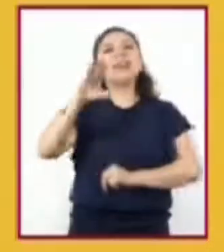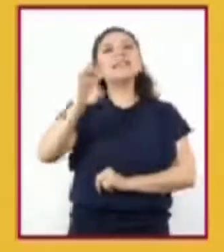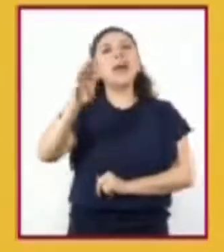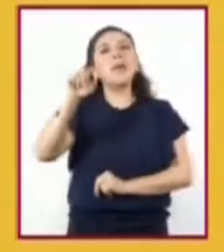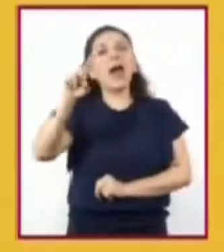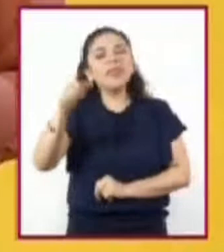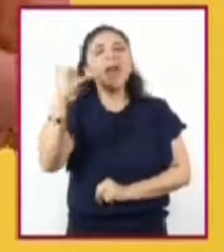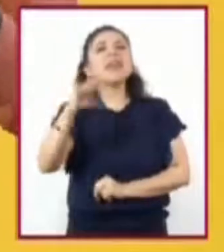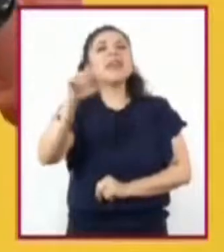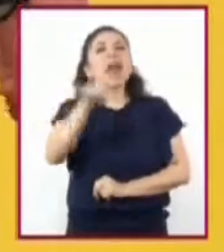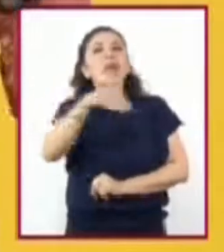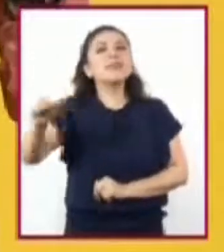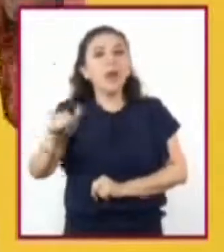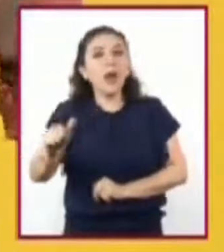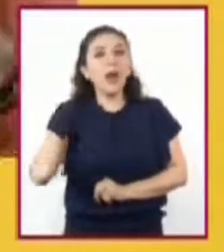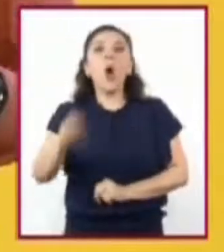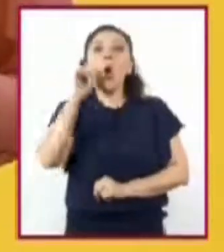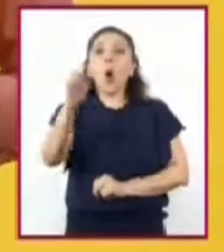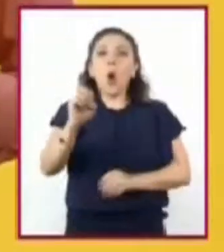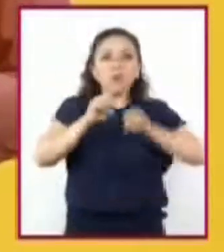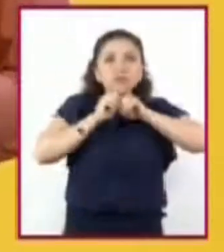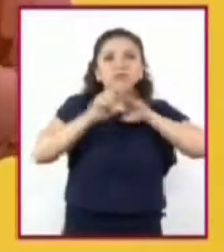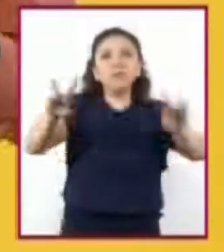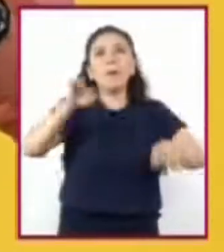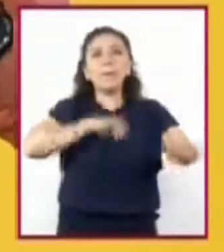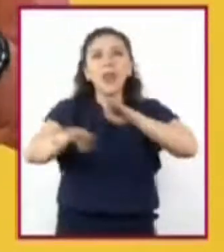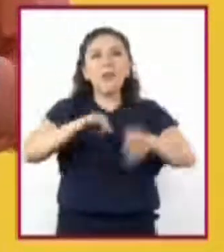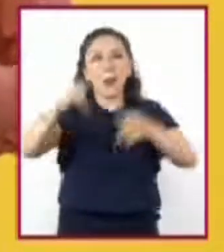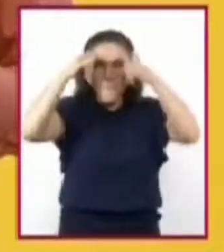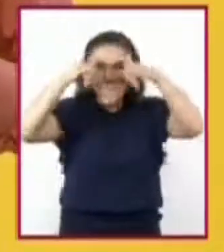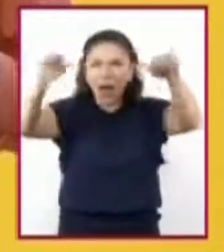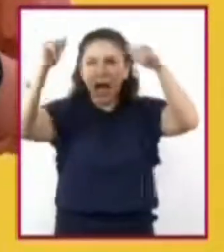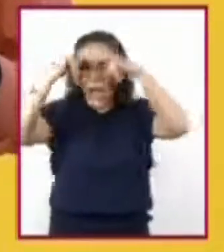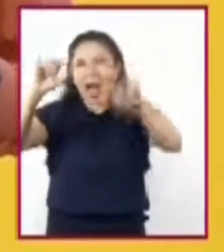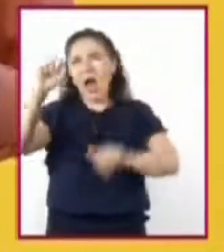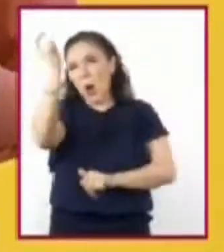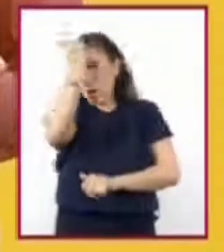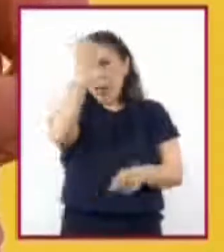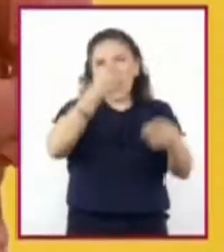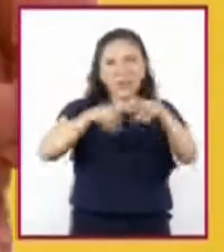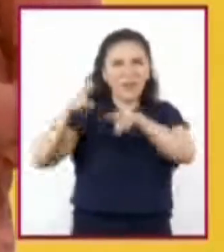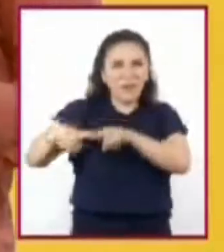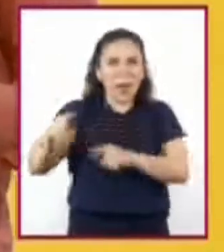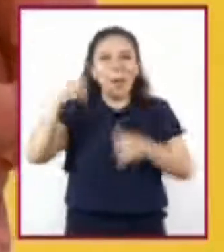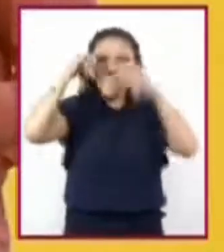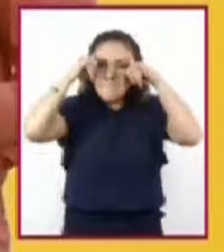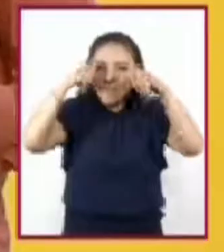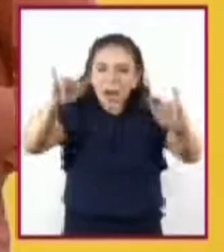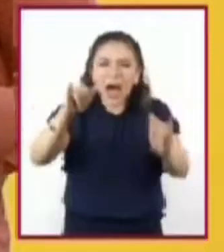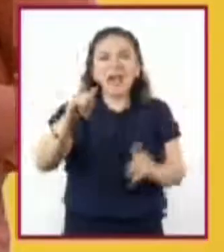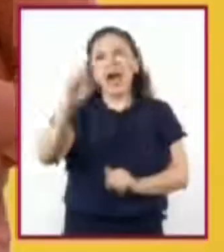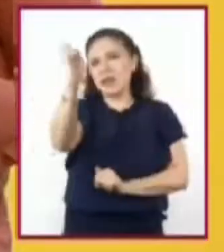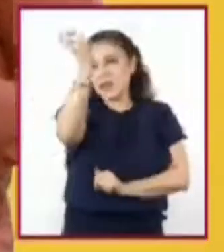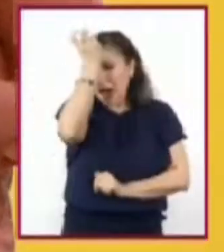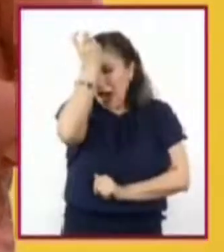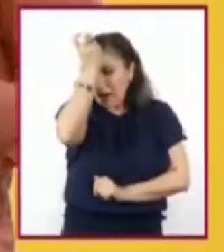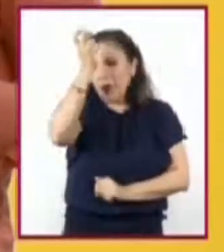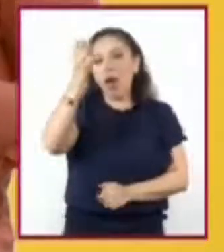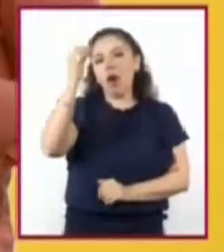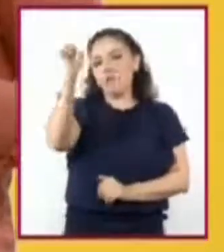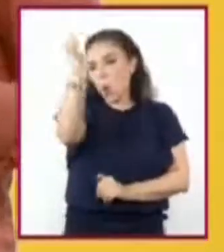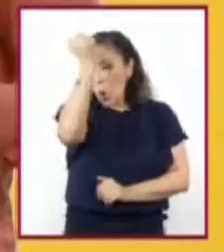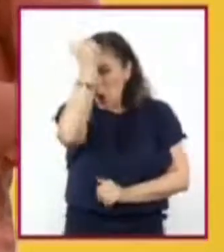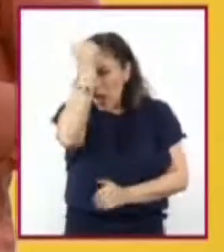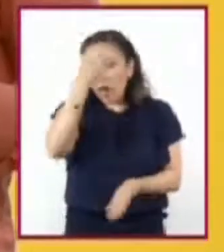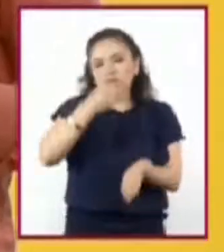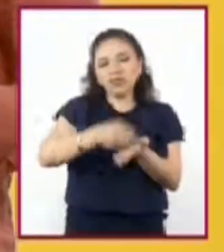de azúcar. Y con la difusión de la ganadería al introducir nuevas especies como vacas, cabras,